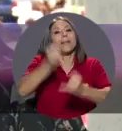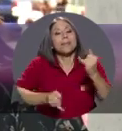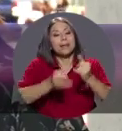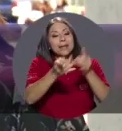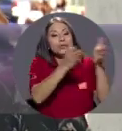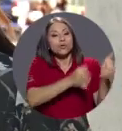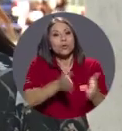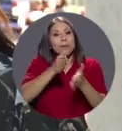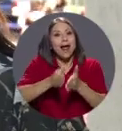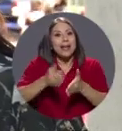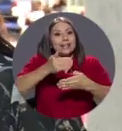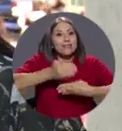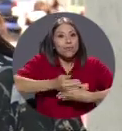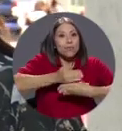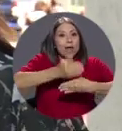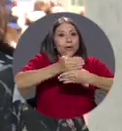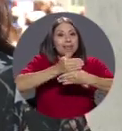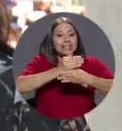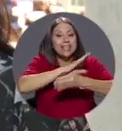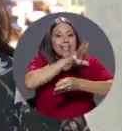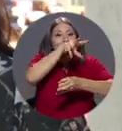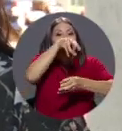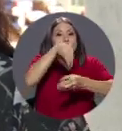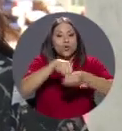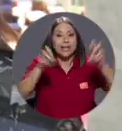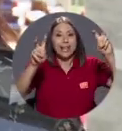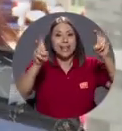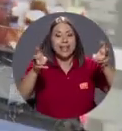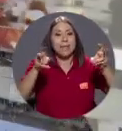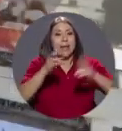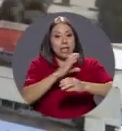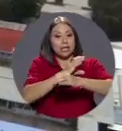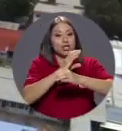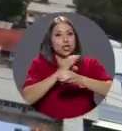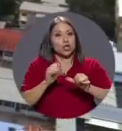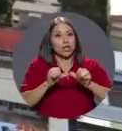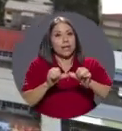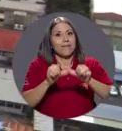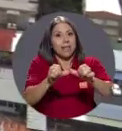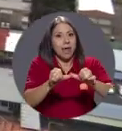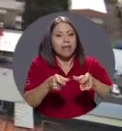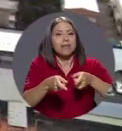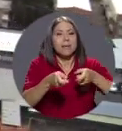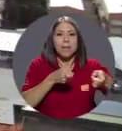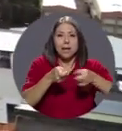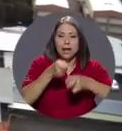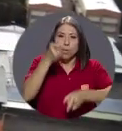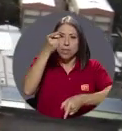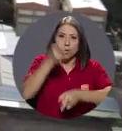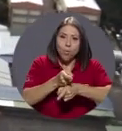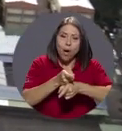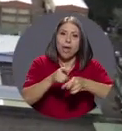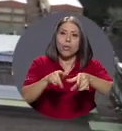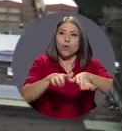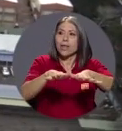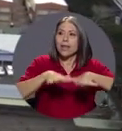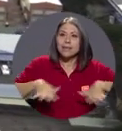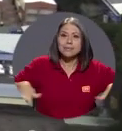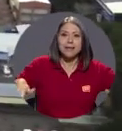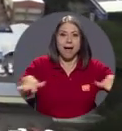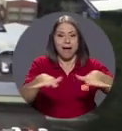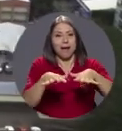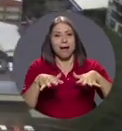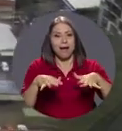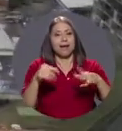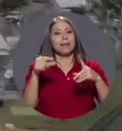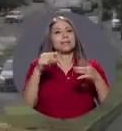que incluyen dentro de sus conceptos en lo que es el tema de sostenibilidad, el manejo adecuado de las áreas,